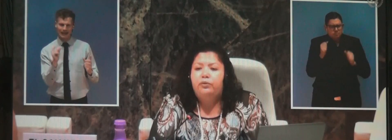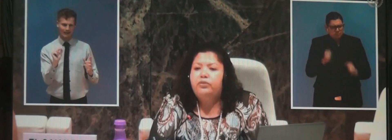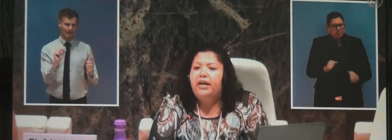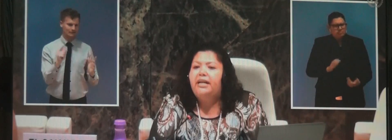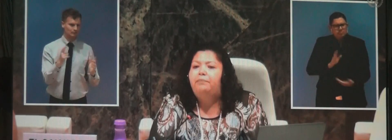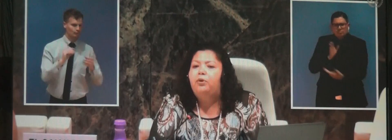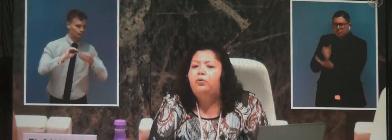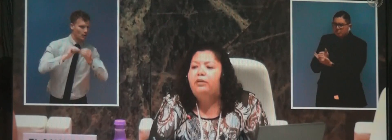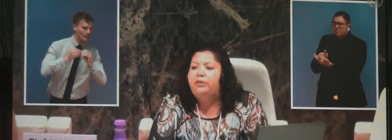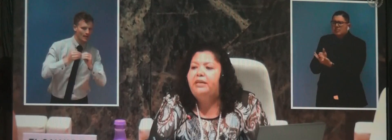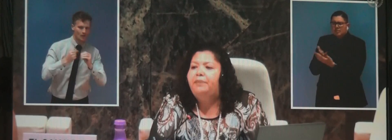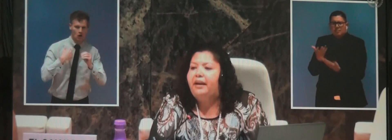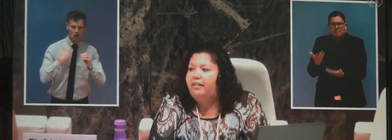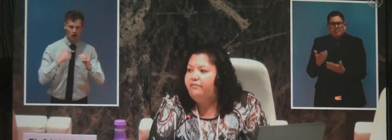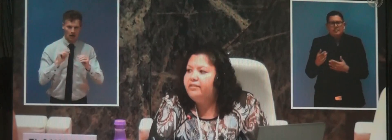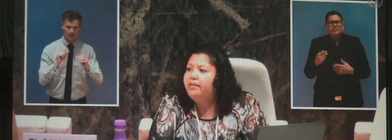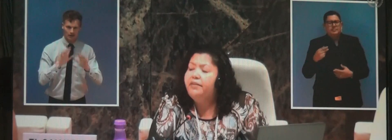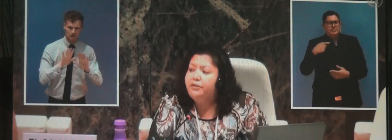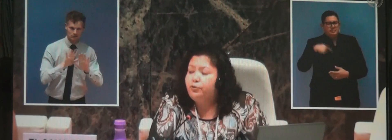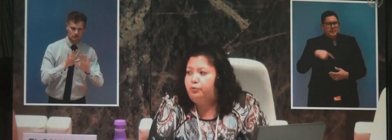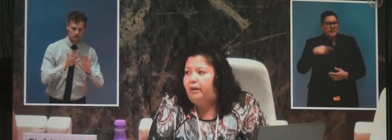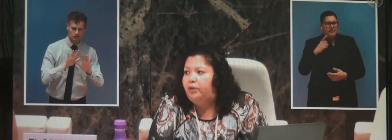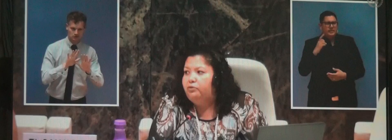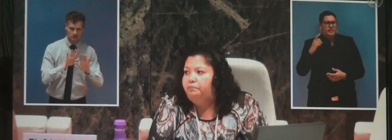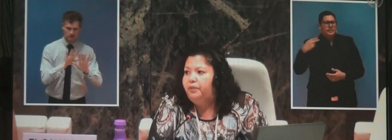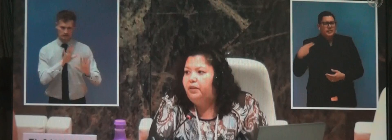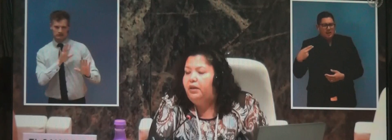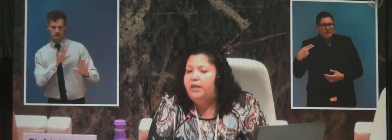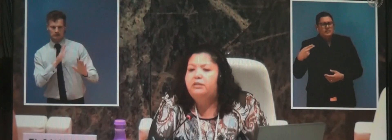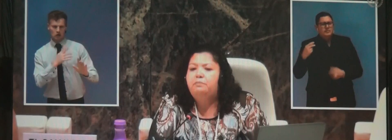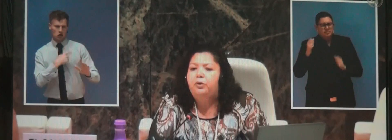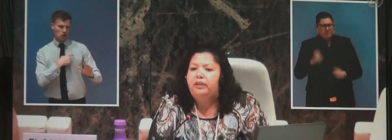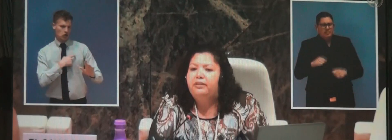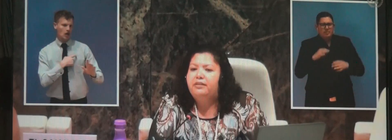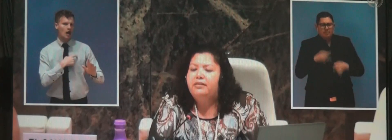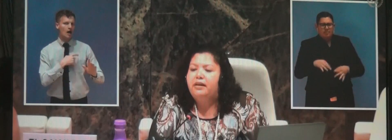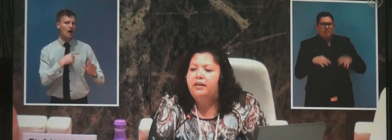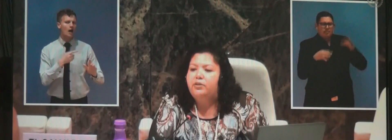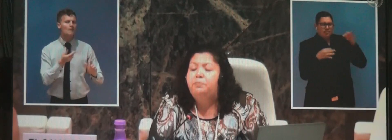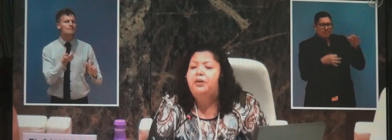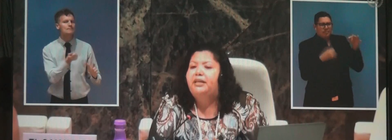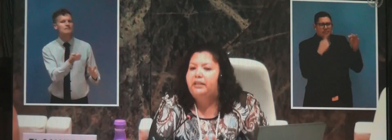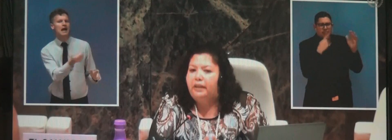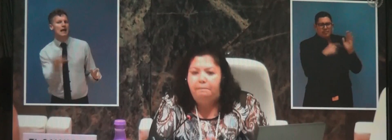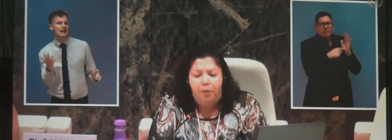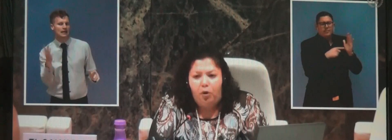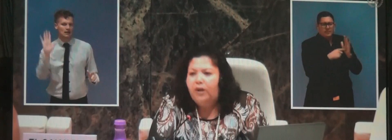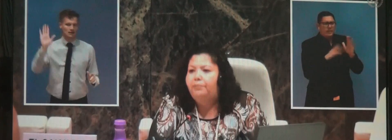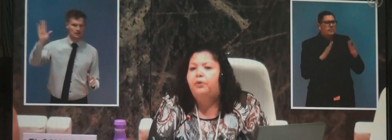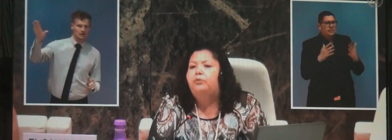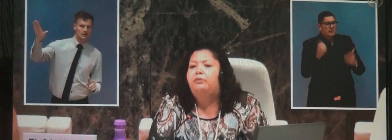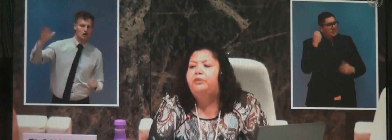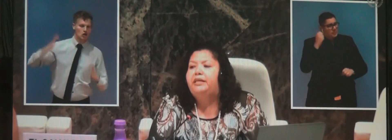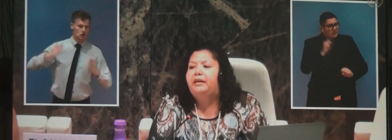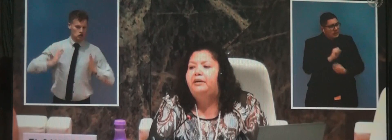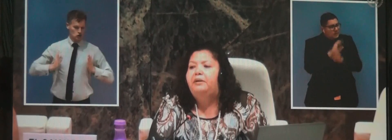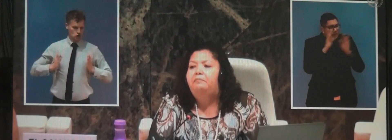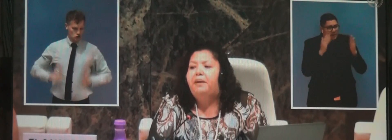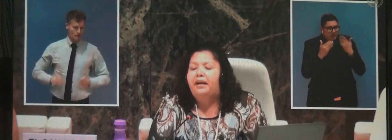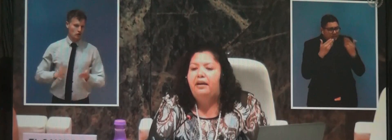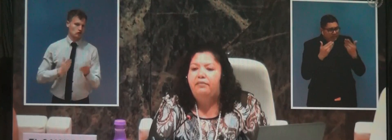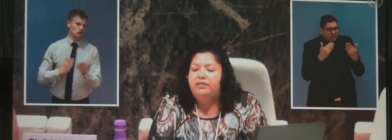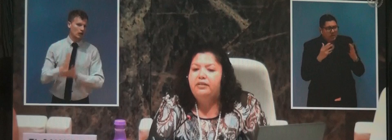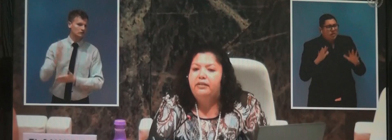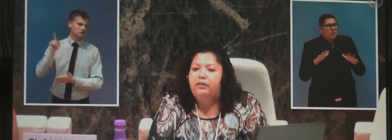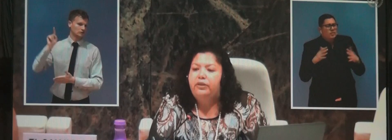sus denuncias en la Procuraduría para la Defensa de Derechos Humanos. Es importante hacer esa aclaración porque tampoco en la Procuraduría